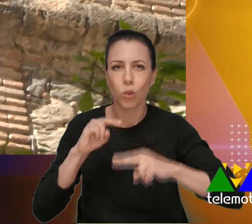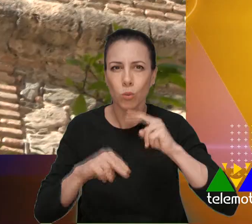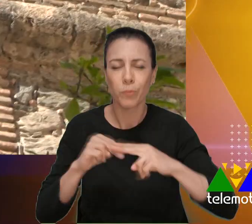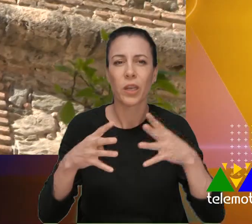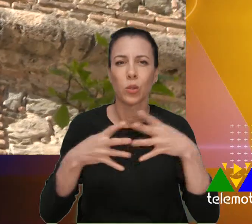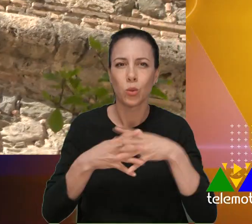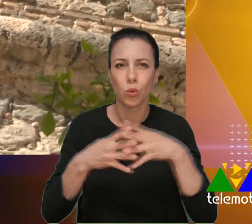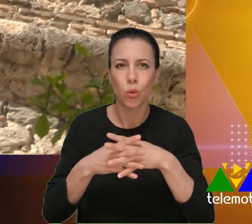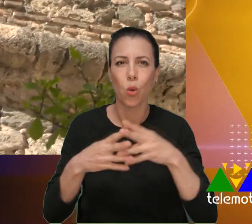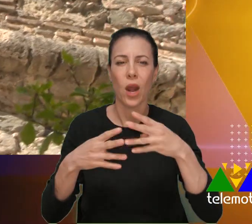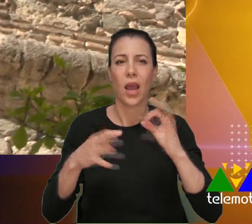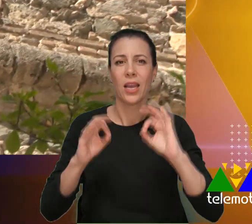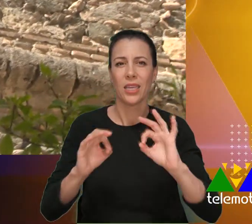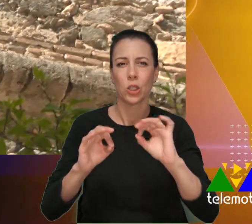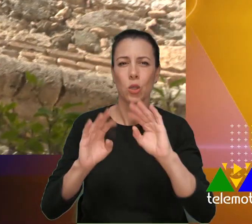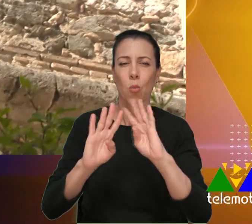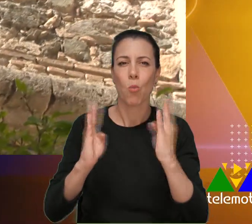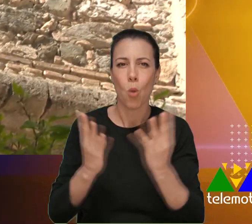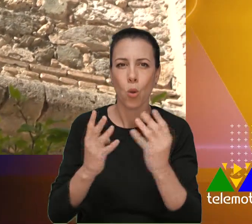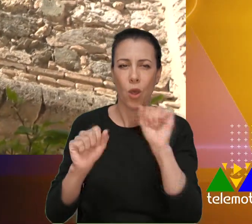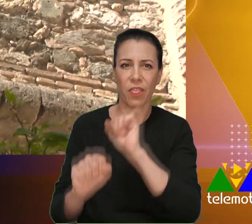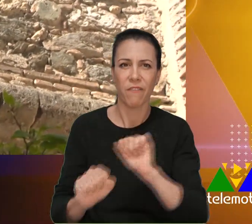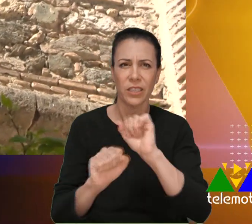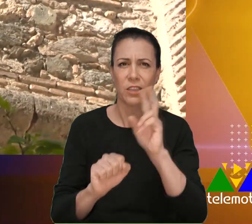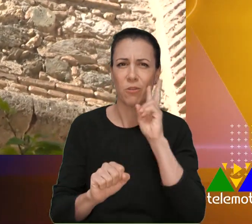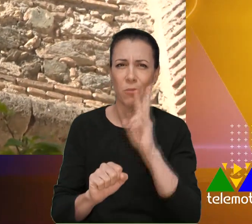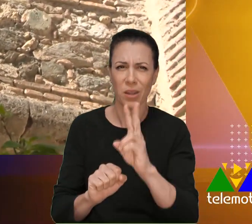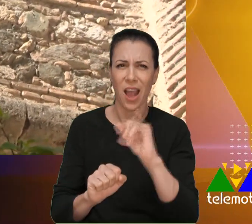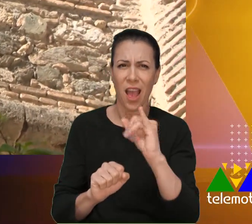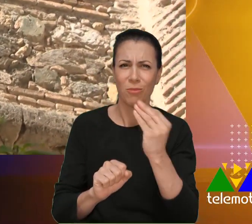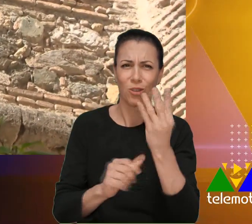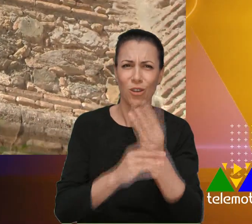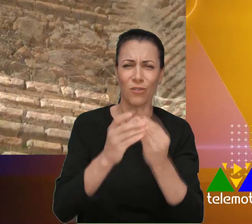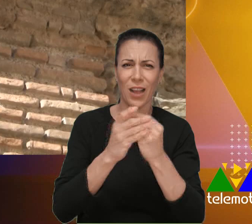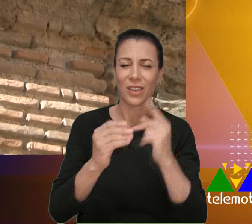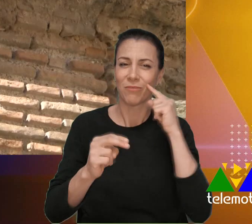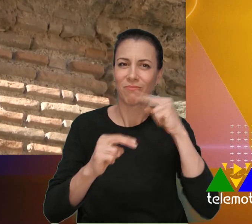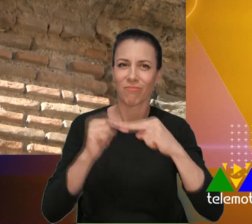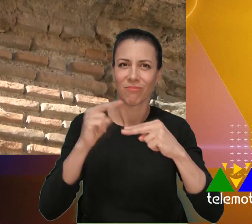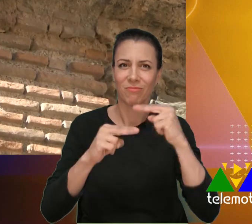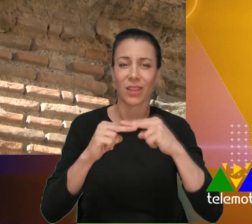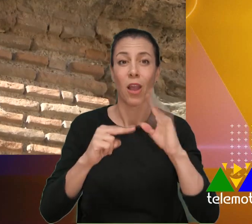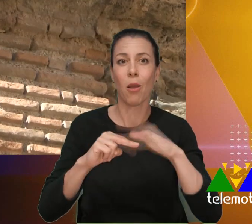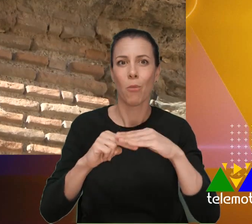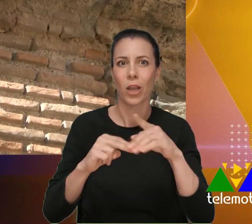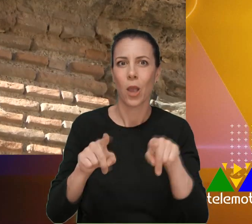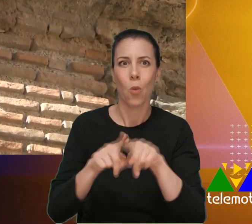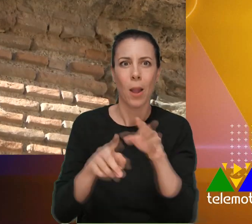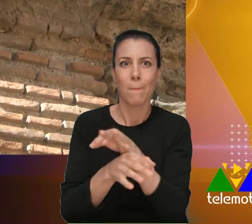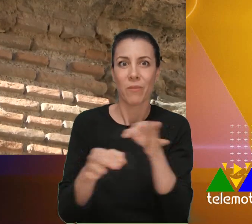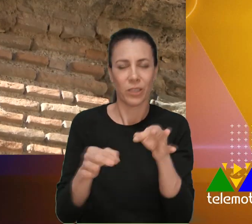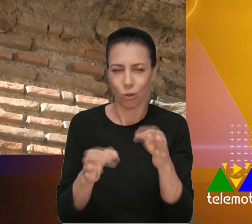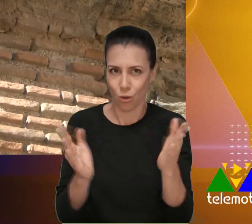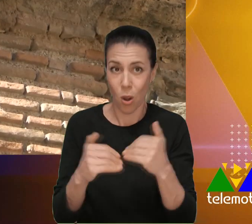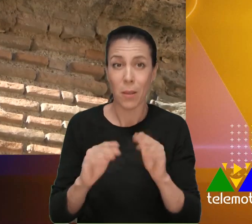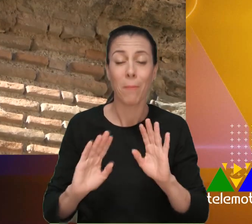muro defensivo. Fijaros la irregularidad de los ladrillos, aquí no había mucha regularidad en la estructura,